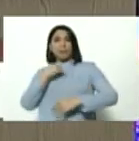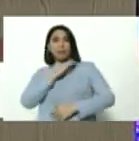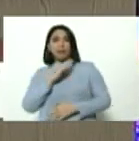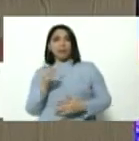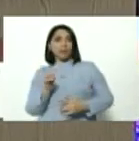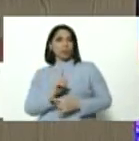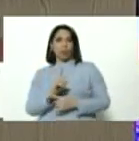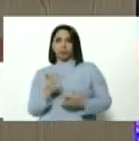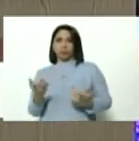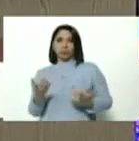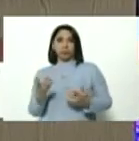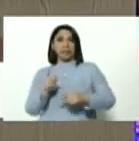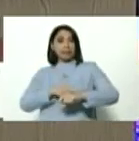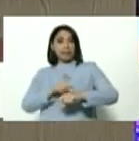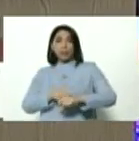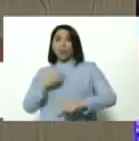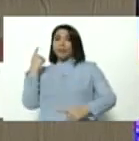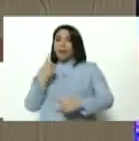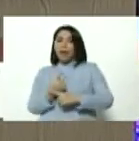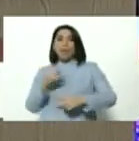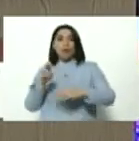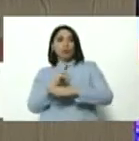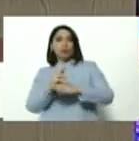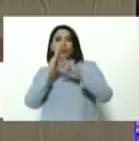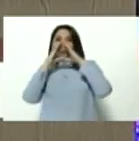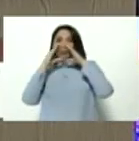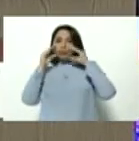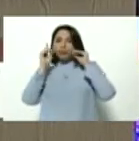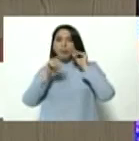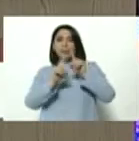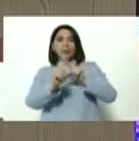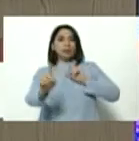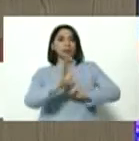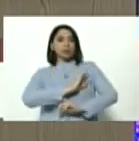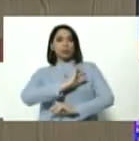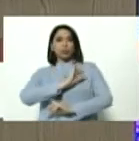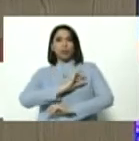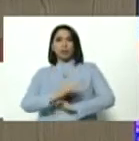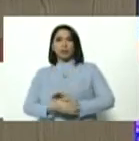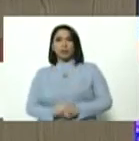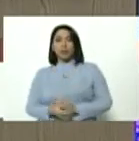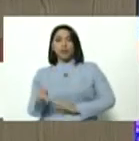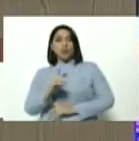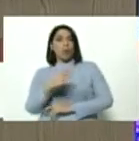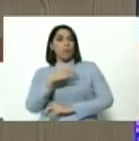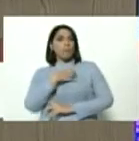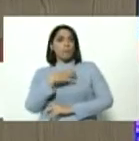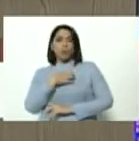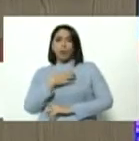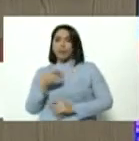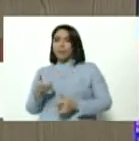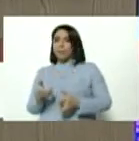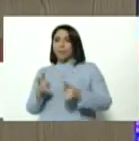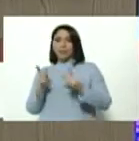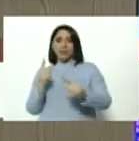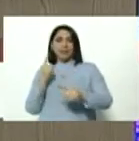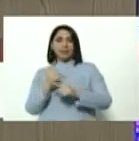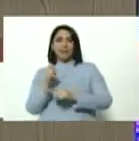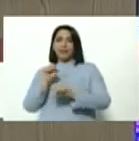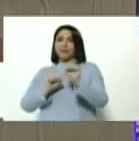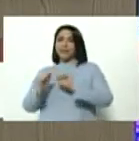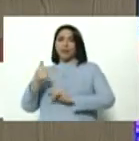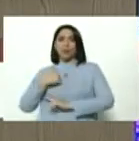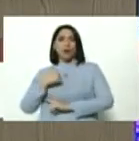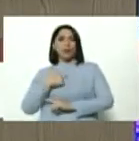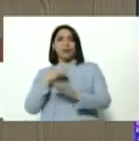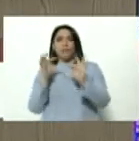no. El tapabocas es obligatorio. El distanciamiento social no puede permitirse y debe evitarse cualquier forma